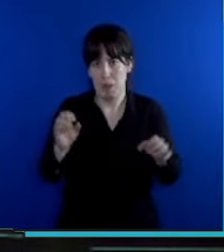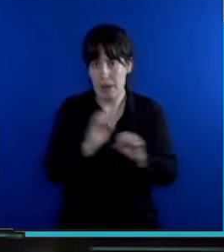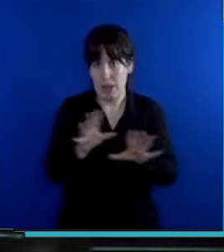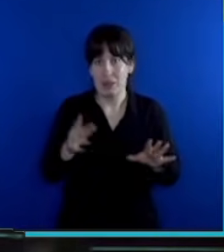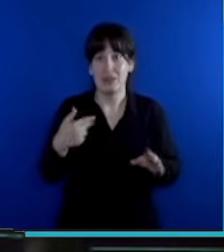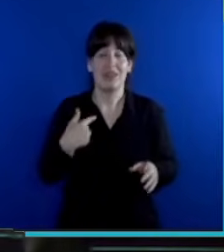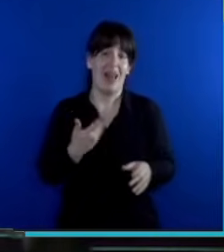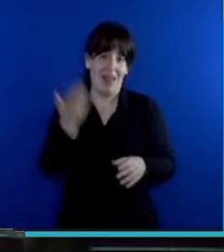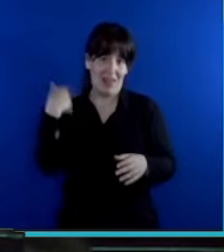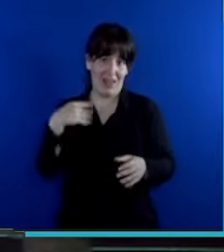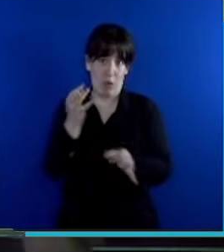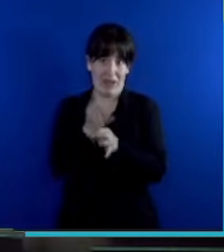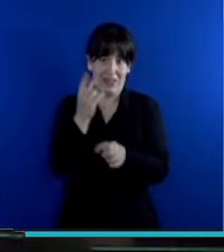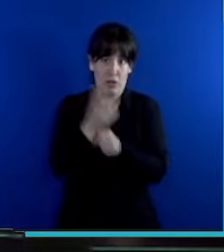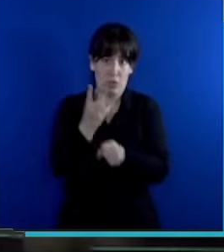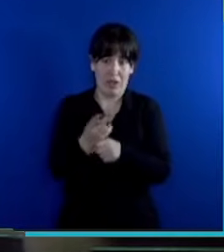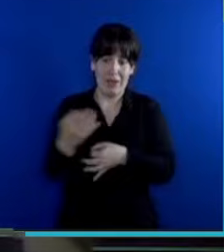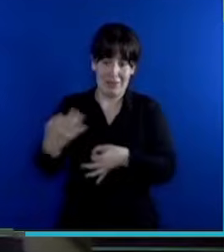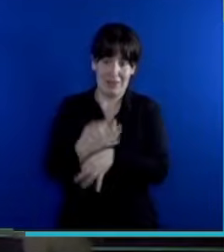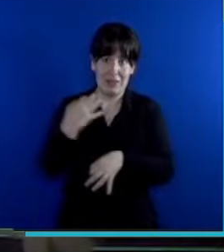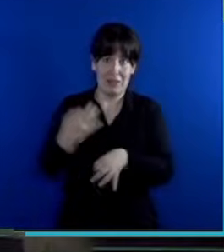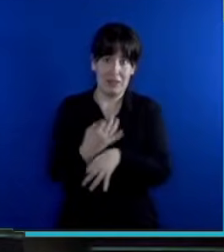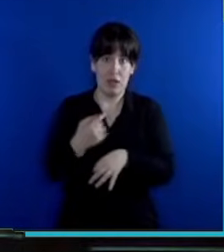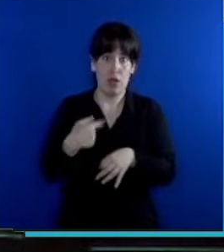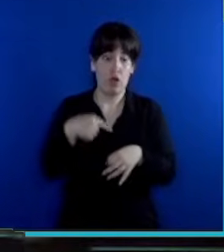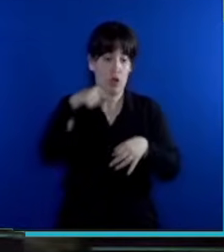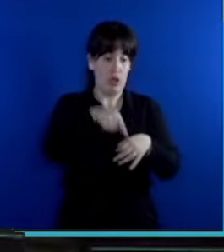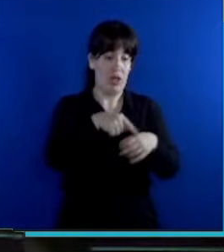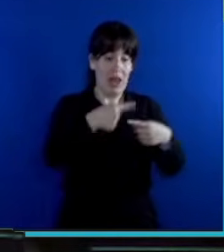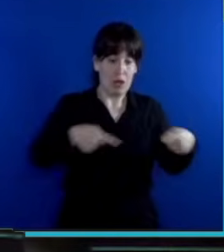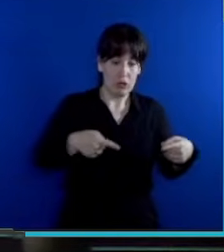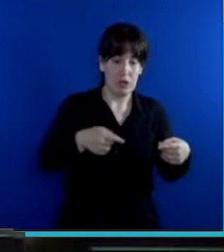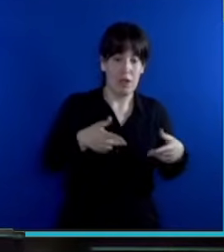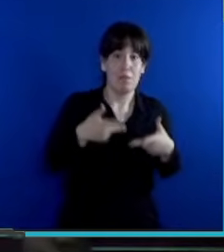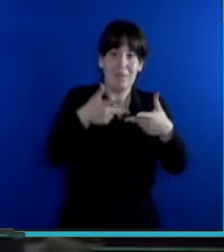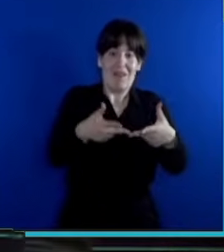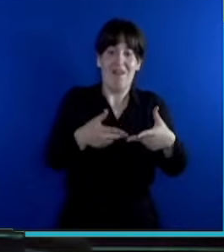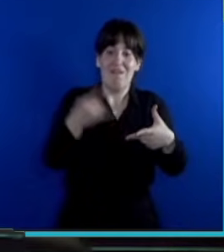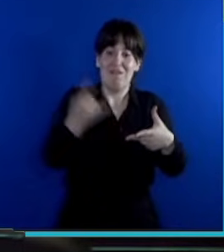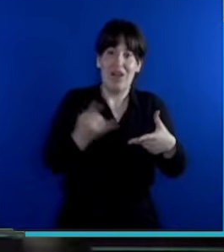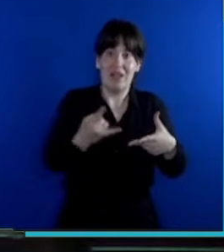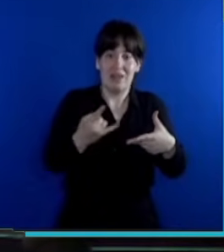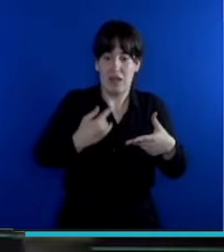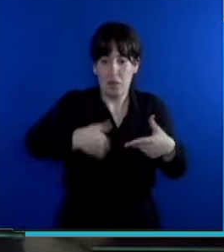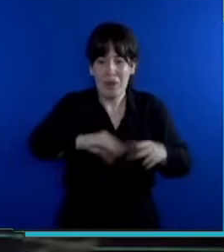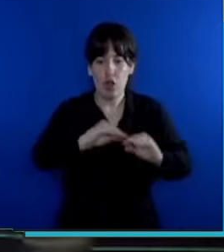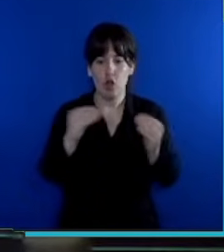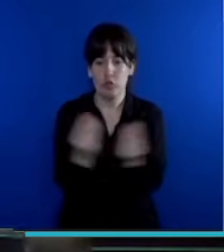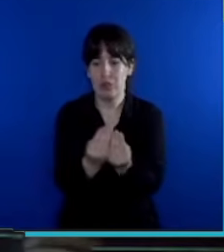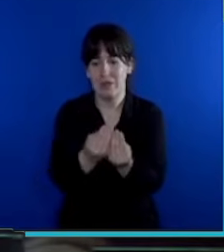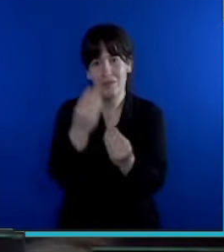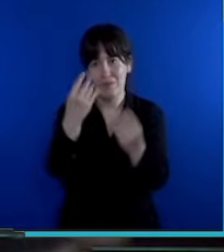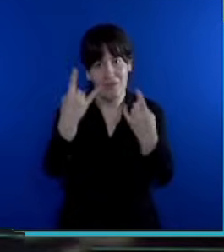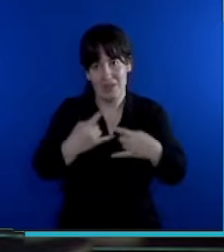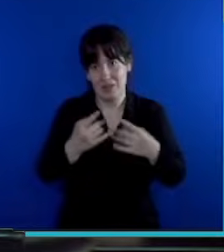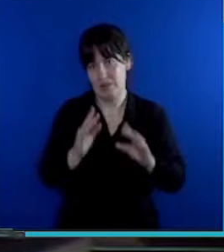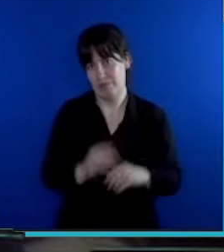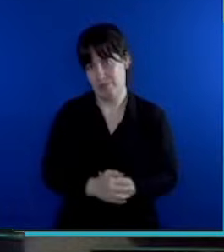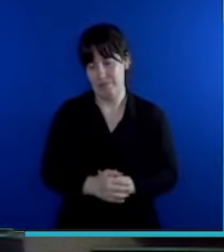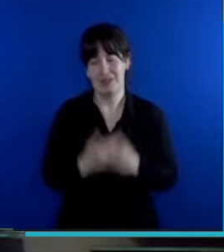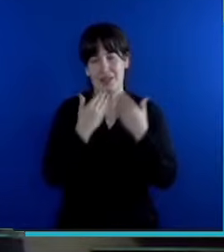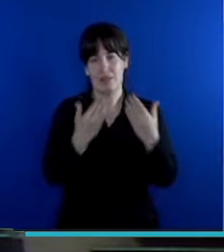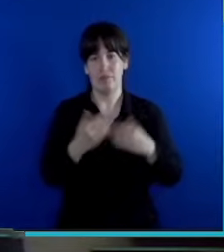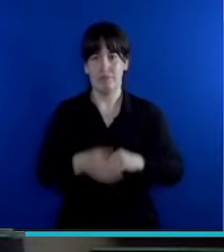la secundaria, que cuando las premisas son falsas, las conclusiones son erróneas o son incorrectas. Muchísimas